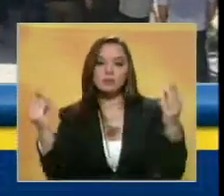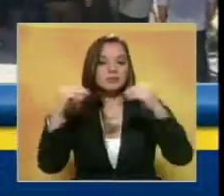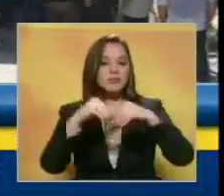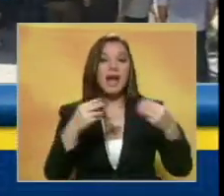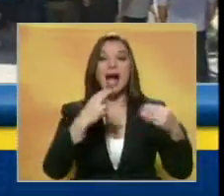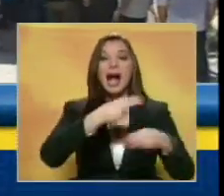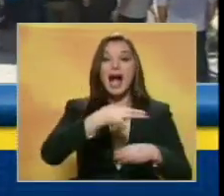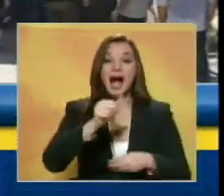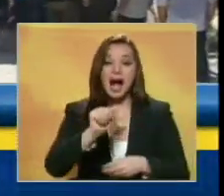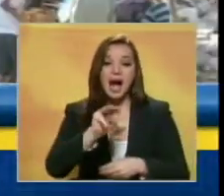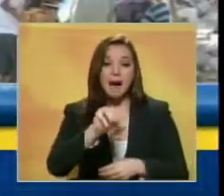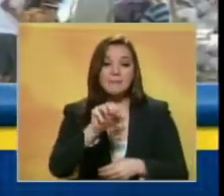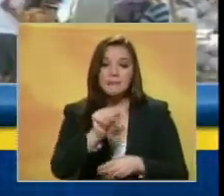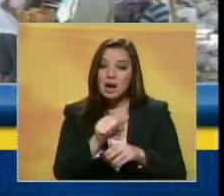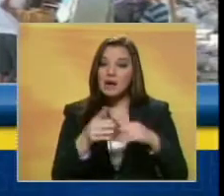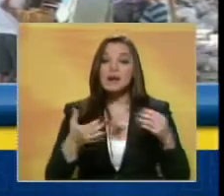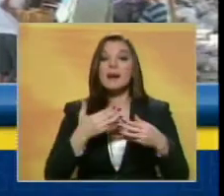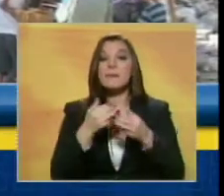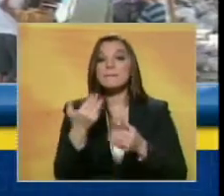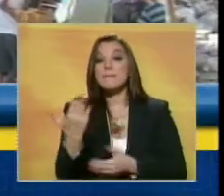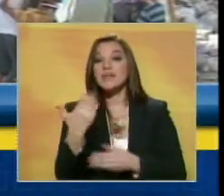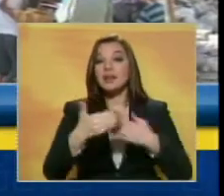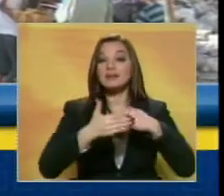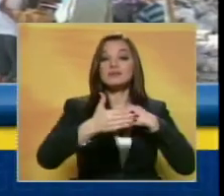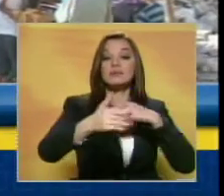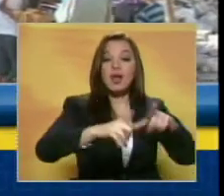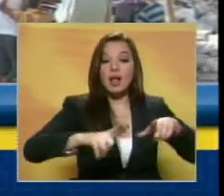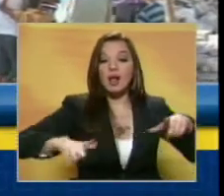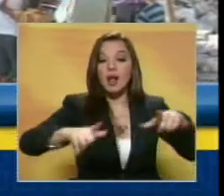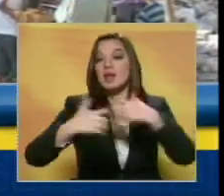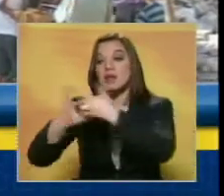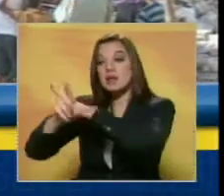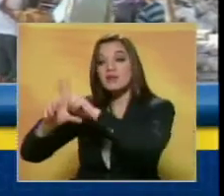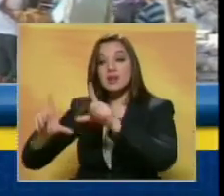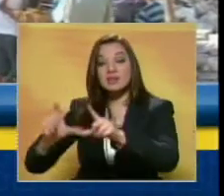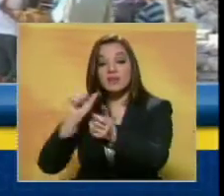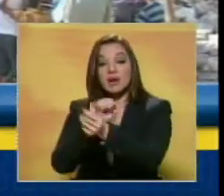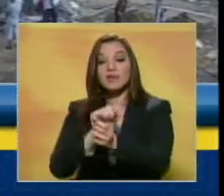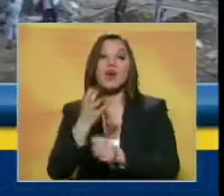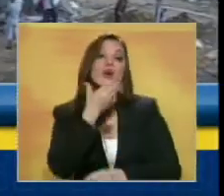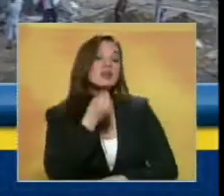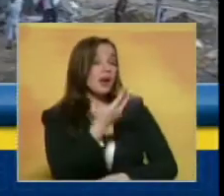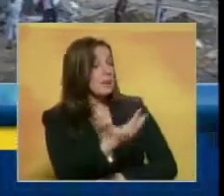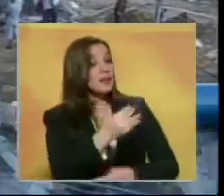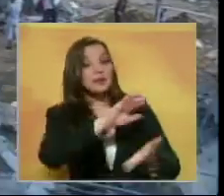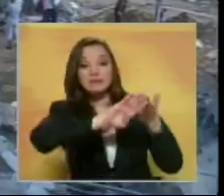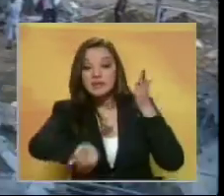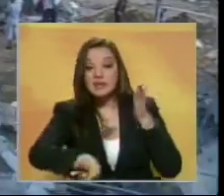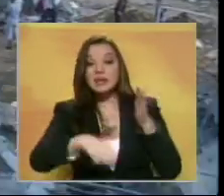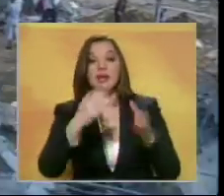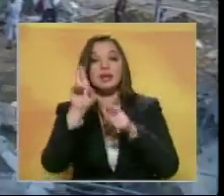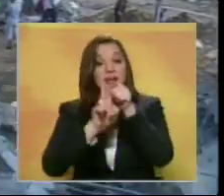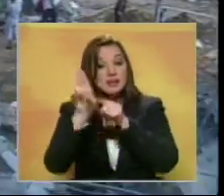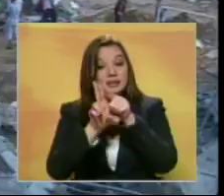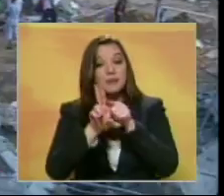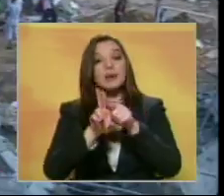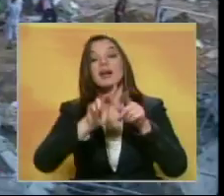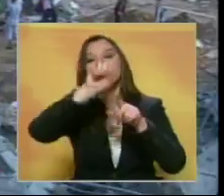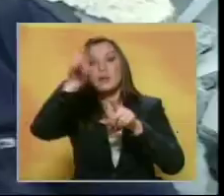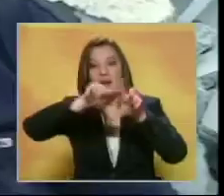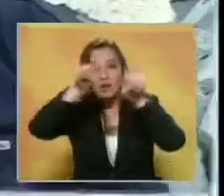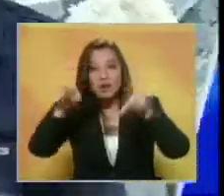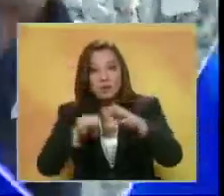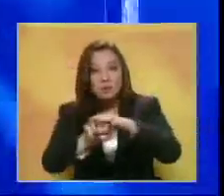pide la ampliación del perímetro marítimo y la liberación de presos. Israel exige el desarme y la destrucción de túneles en Gaza.